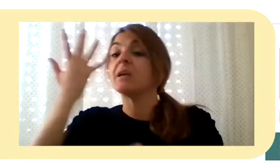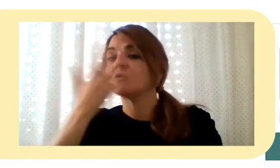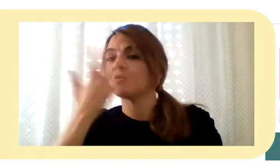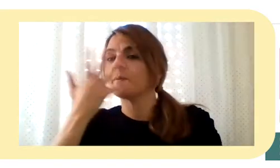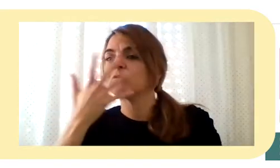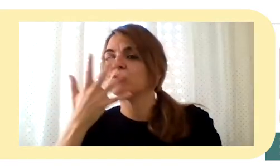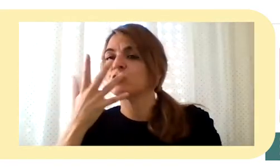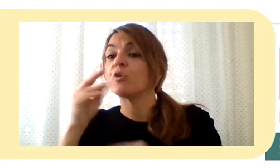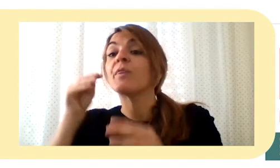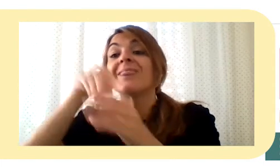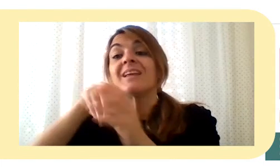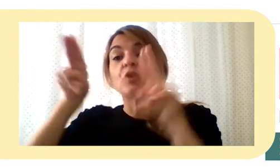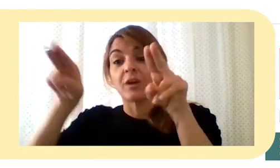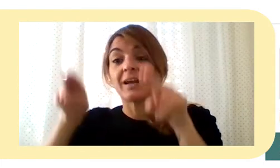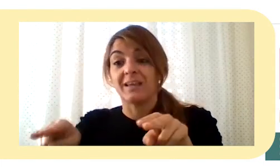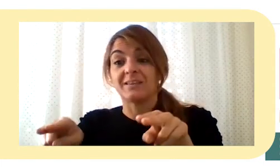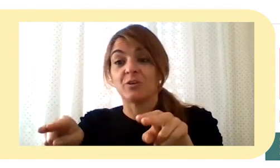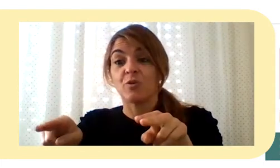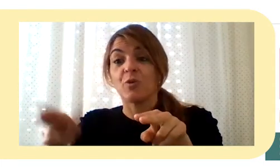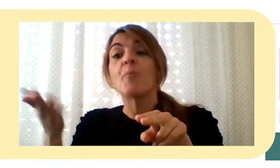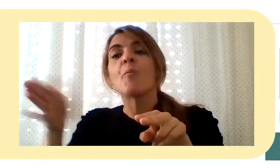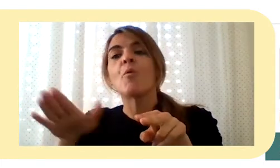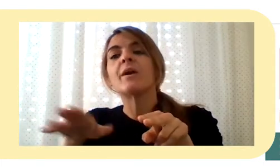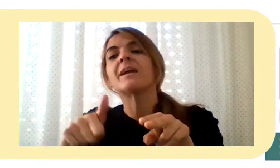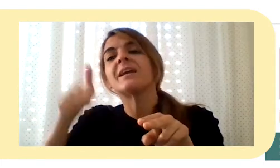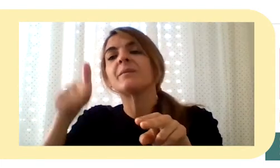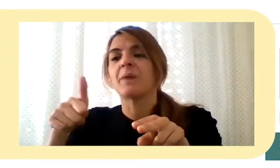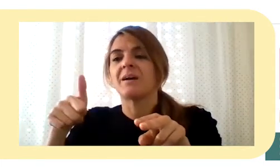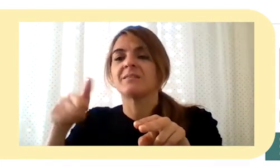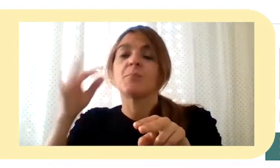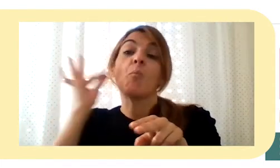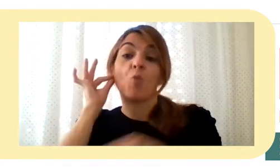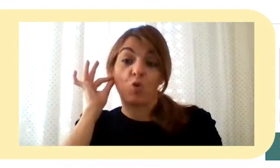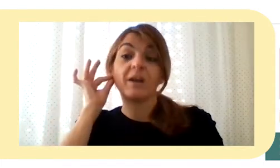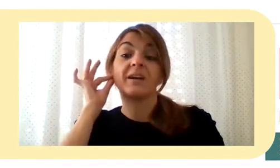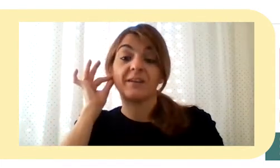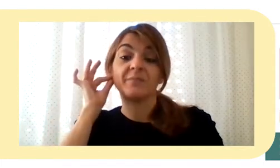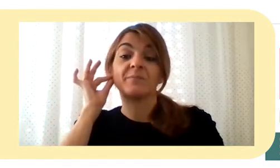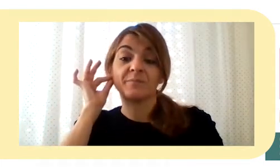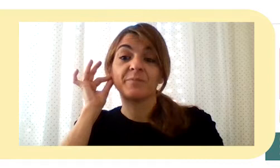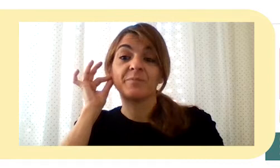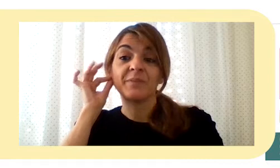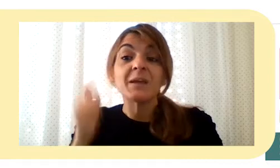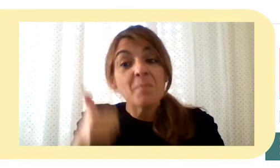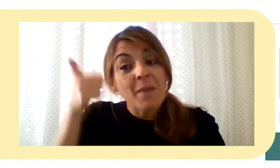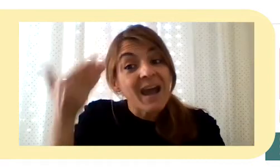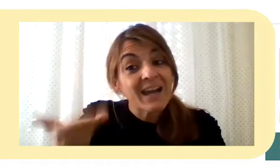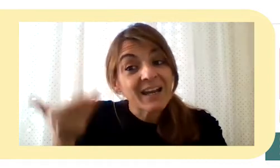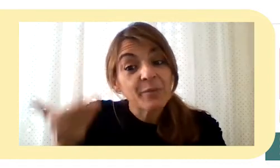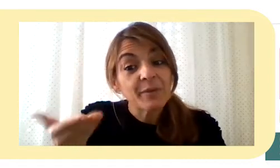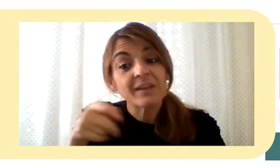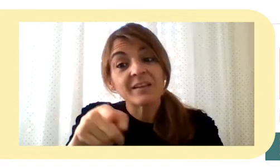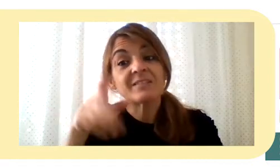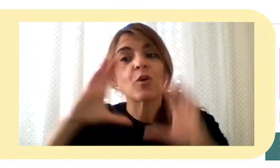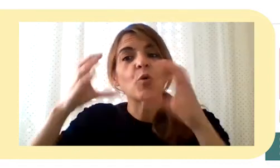los geriátricos, que mueren más mujeres que hombres y sobre todo a mí me parece muy grave esto. Este es el grupo de población que no fue atendida,